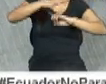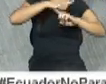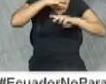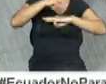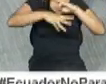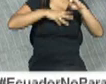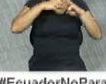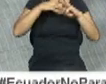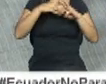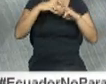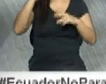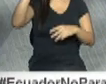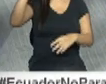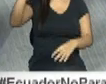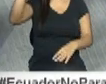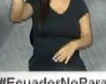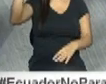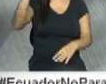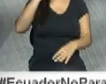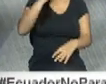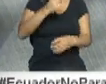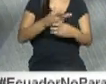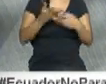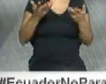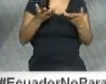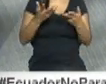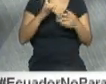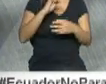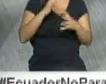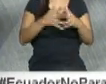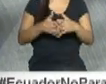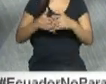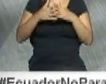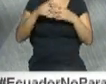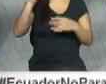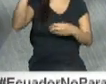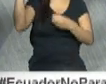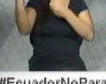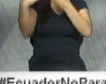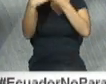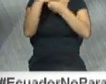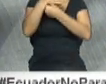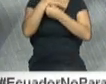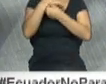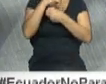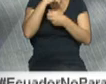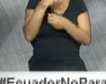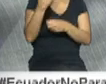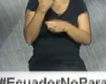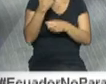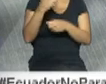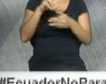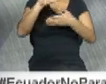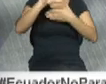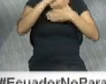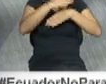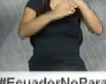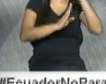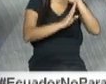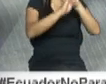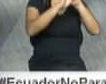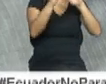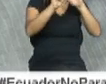derecha articulada con intereses de los Estados Unidos, básicamente, porque la idea es revertir estos procesos de